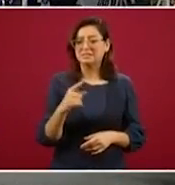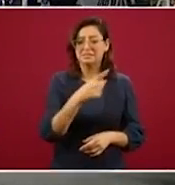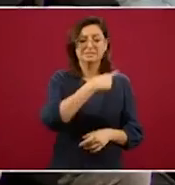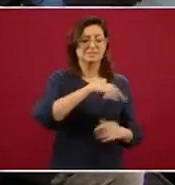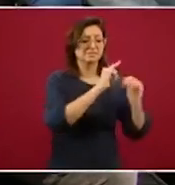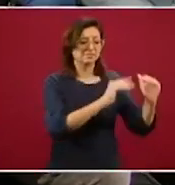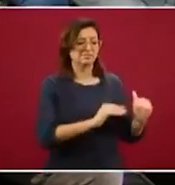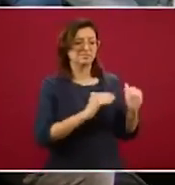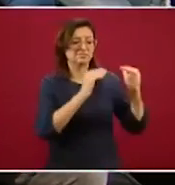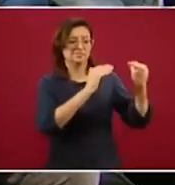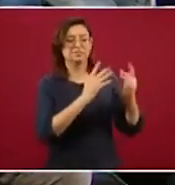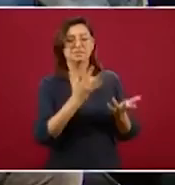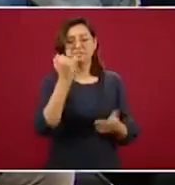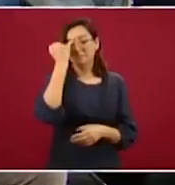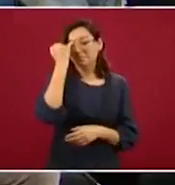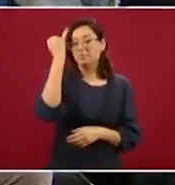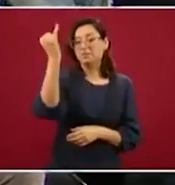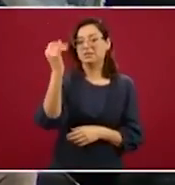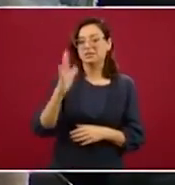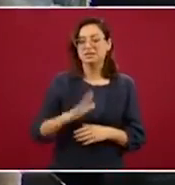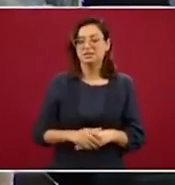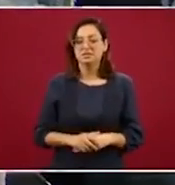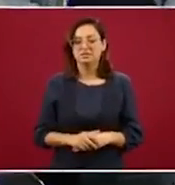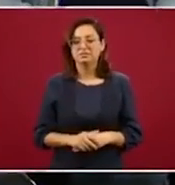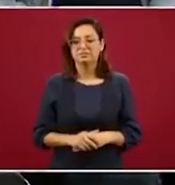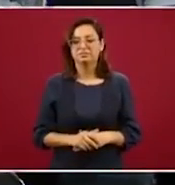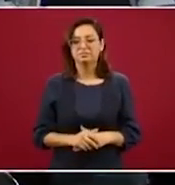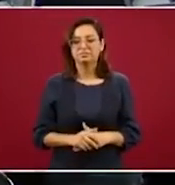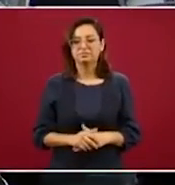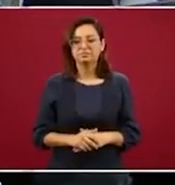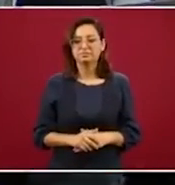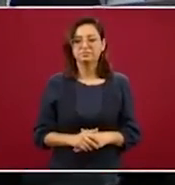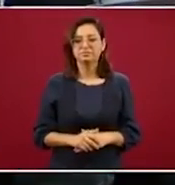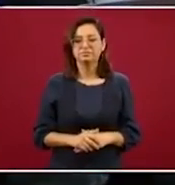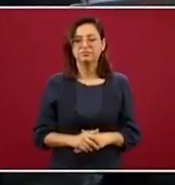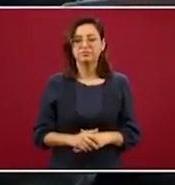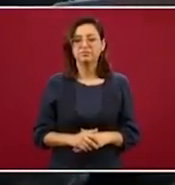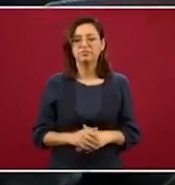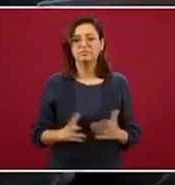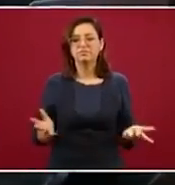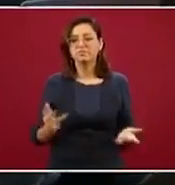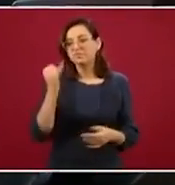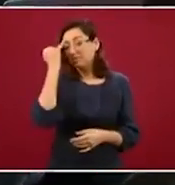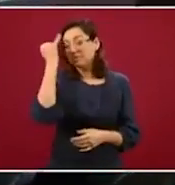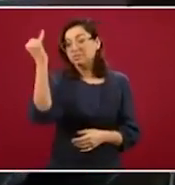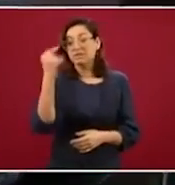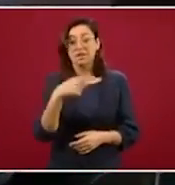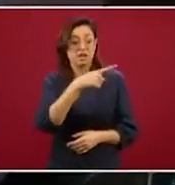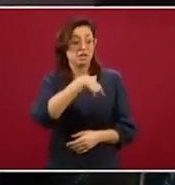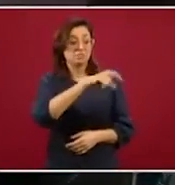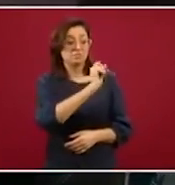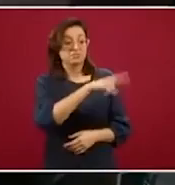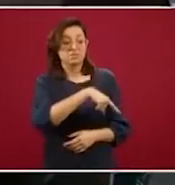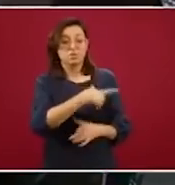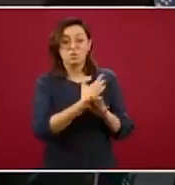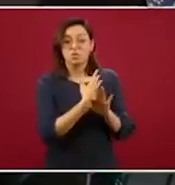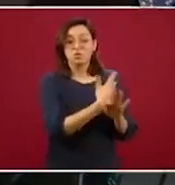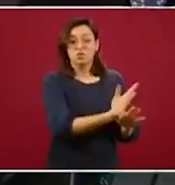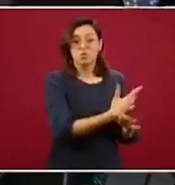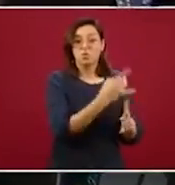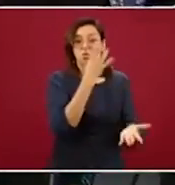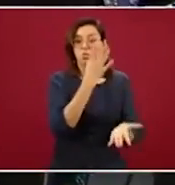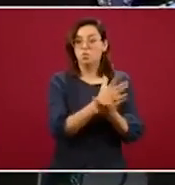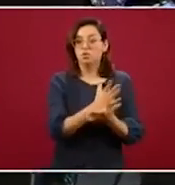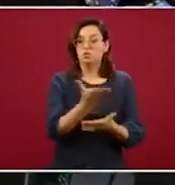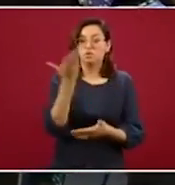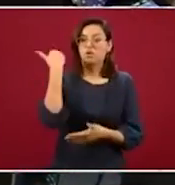machuchones. Imagínense que nada más ellos, ¿sí?,